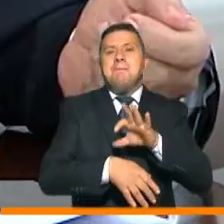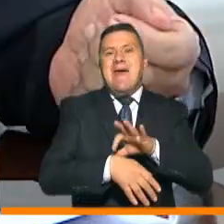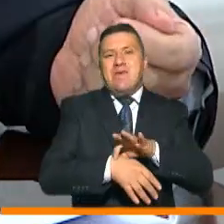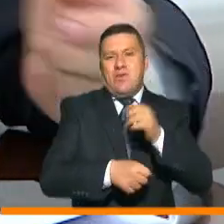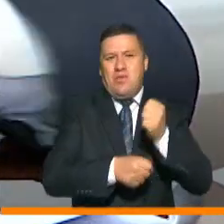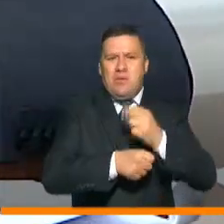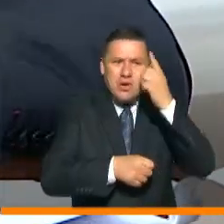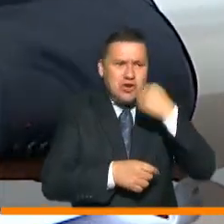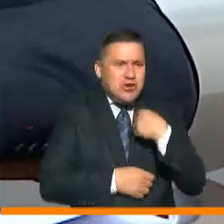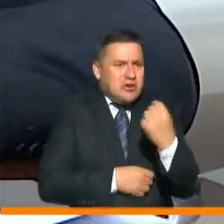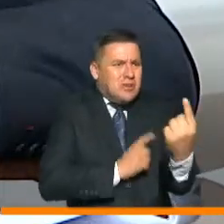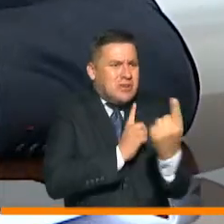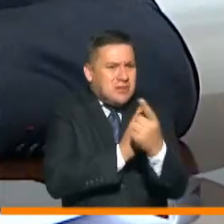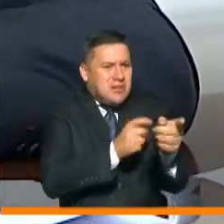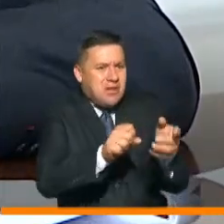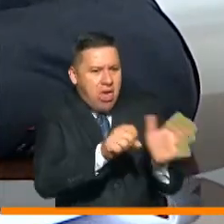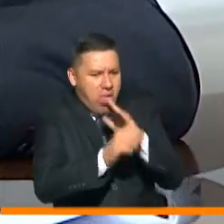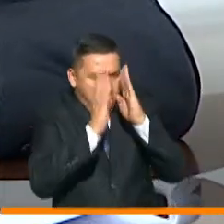contacto directo